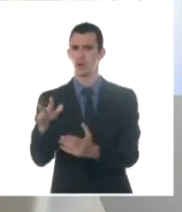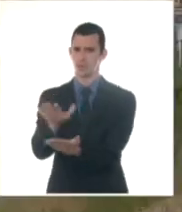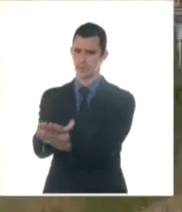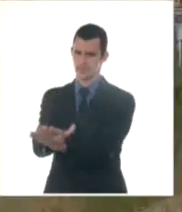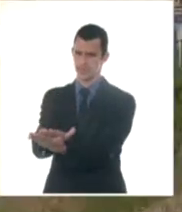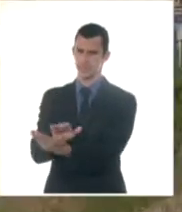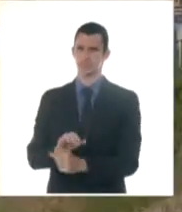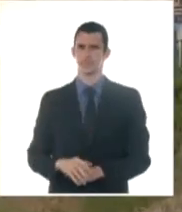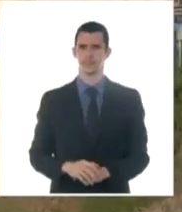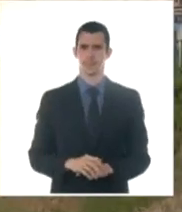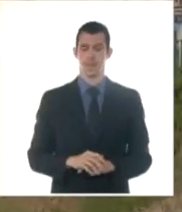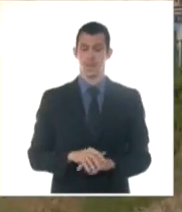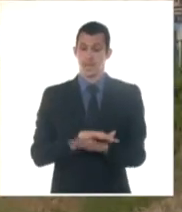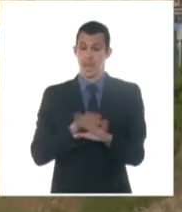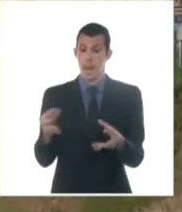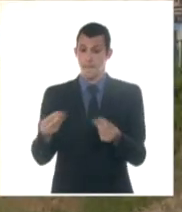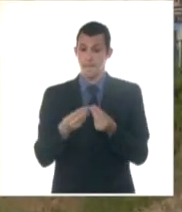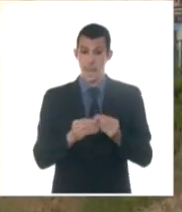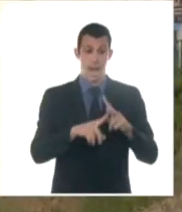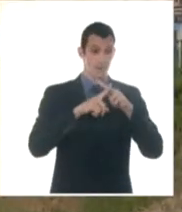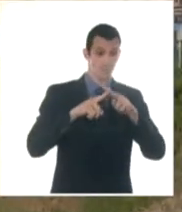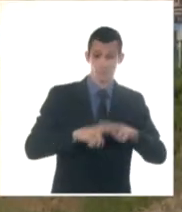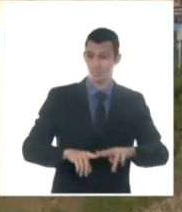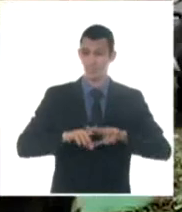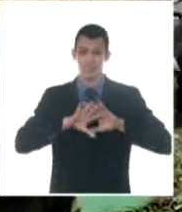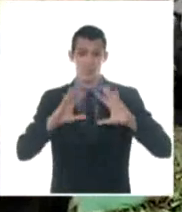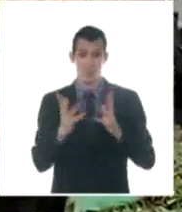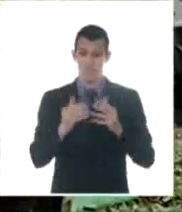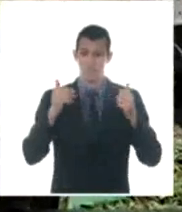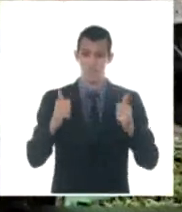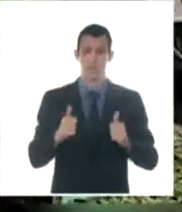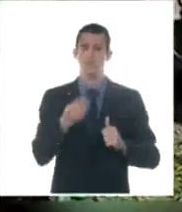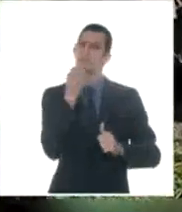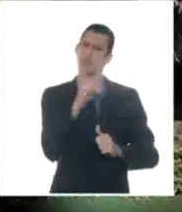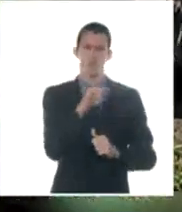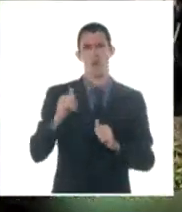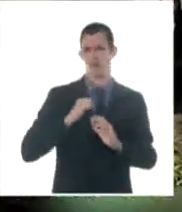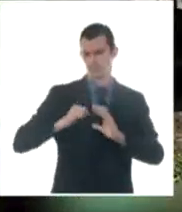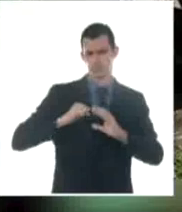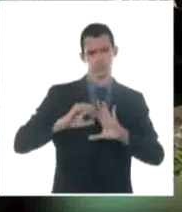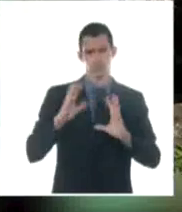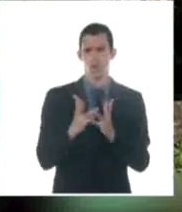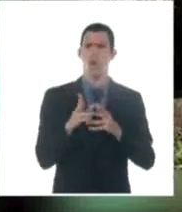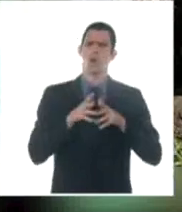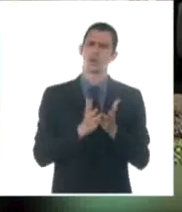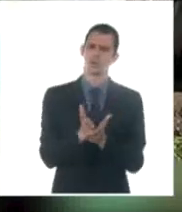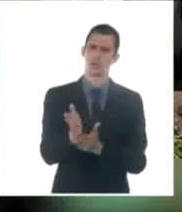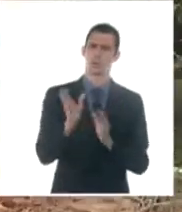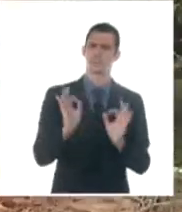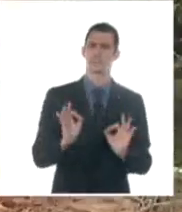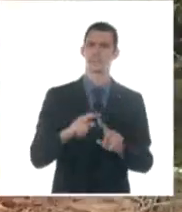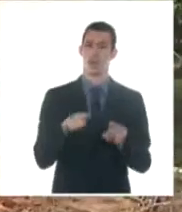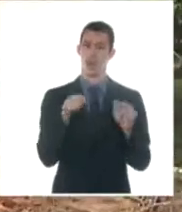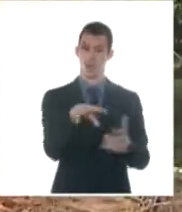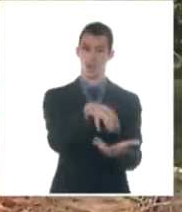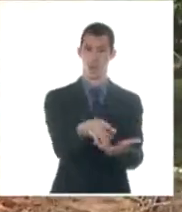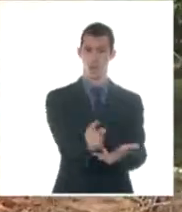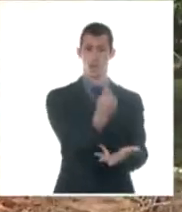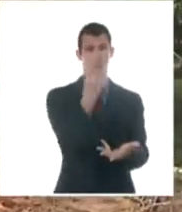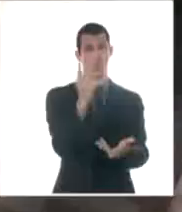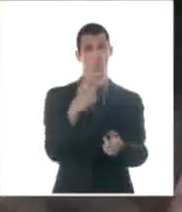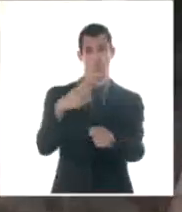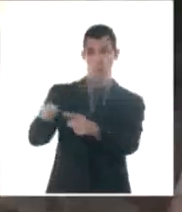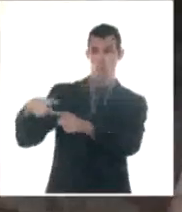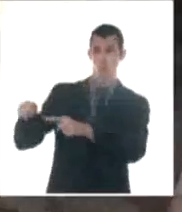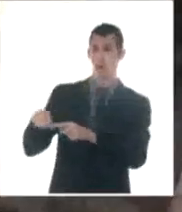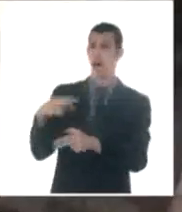hasta ahora. Otras zonas de la provincia camagüeyana también son centro de inversiones ante los